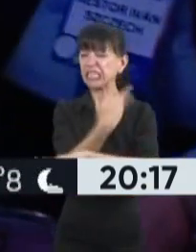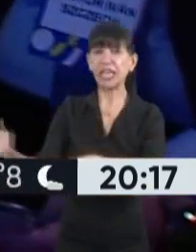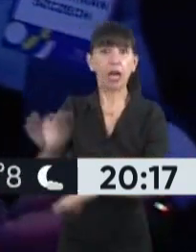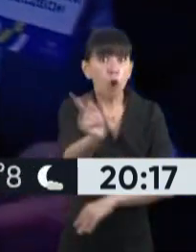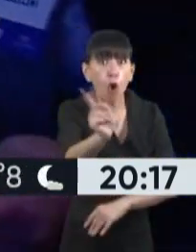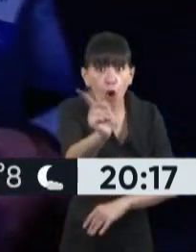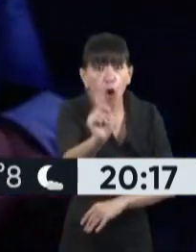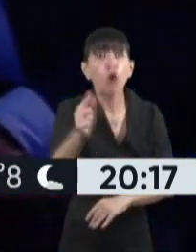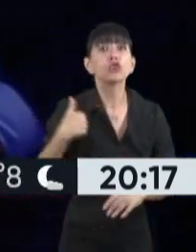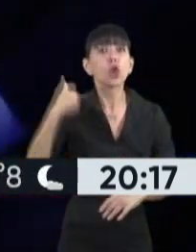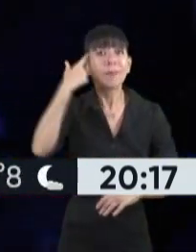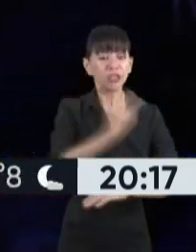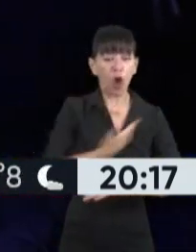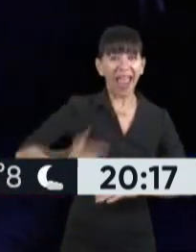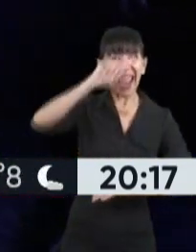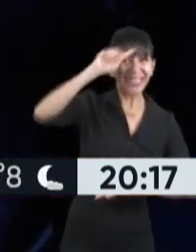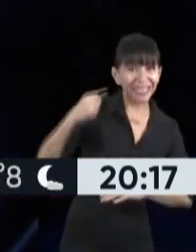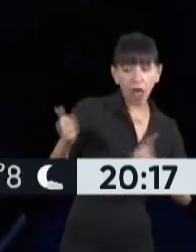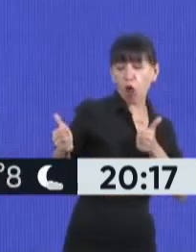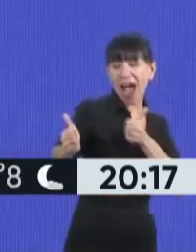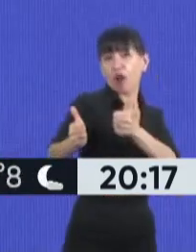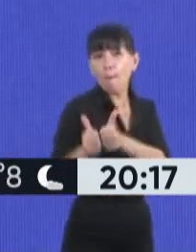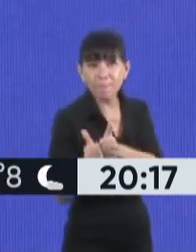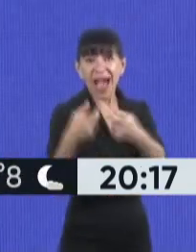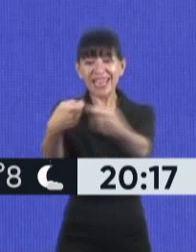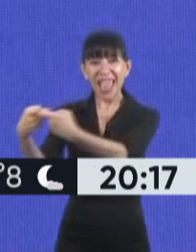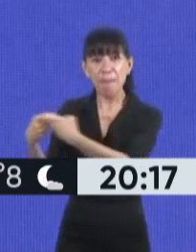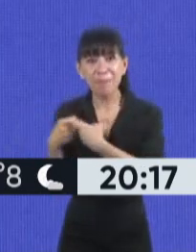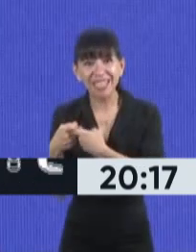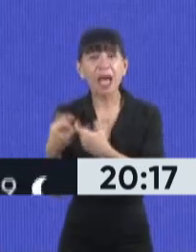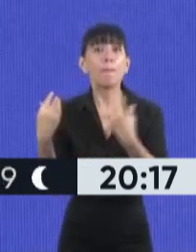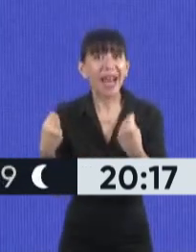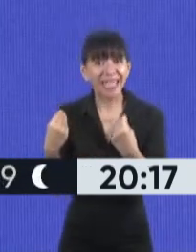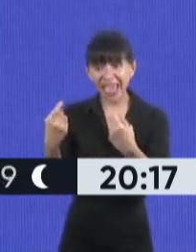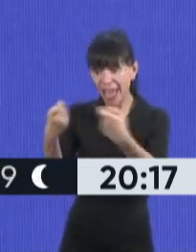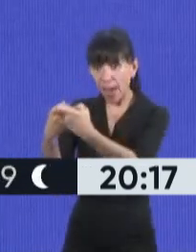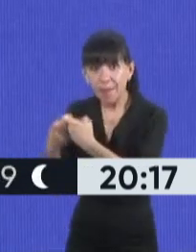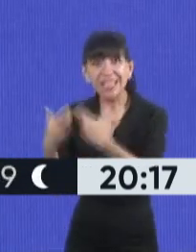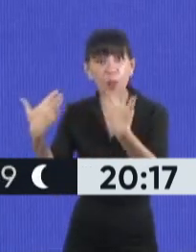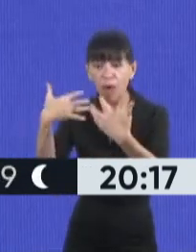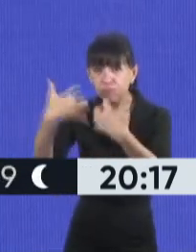Lo que creo que el Estado tiene que estar al lado de ustedes para que a ustedes les sea más fácil hacer lo que tienen que hacer.